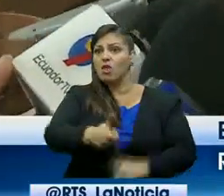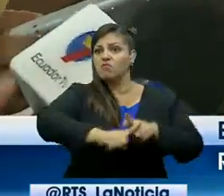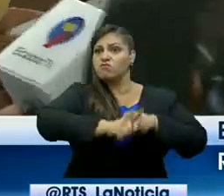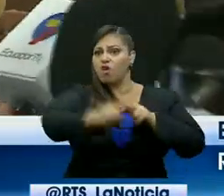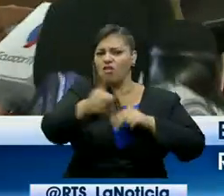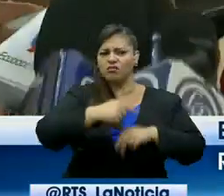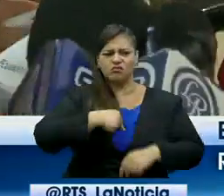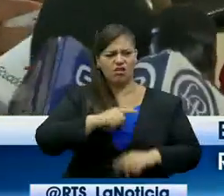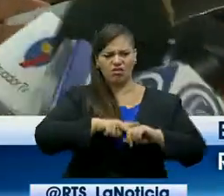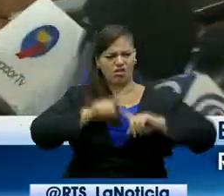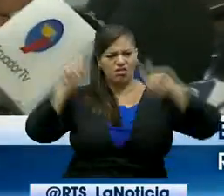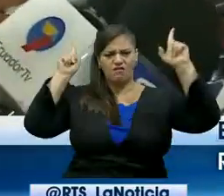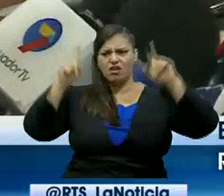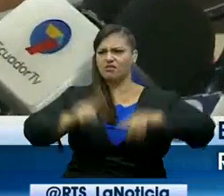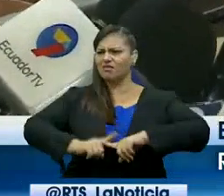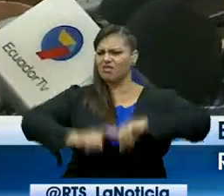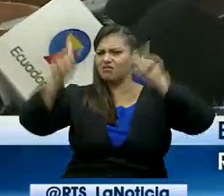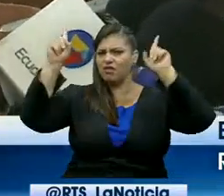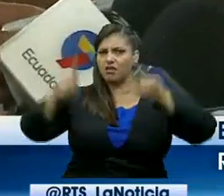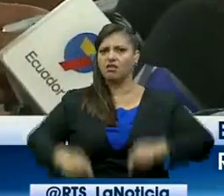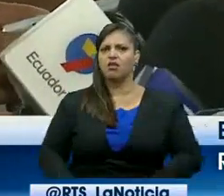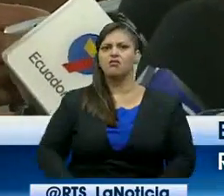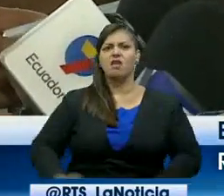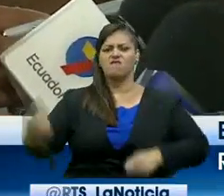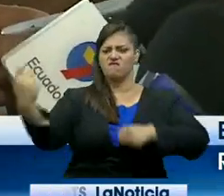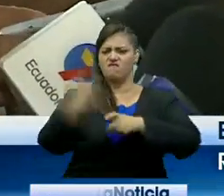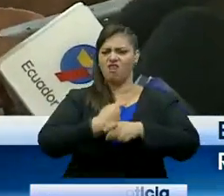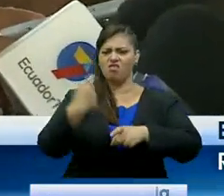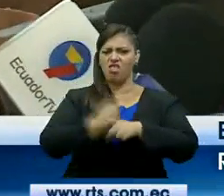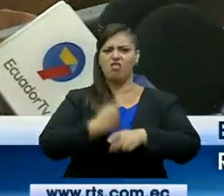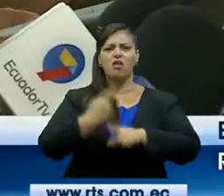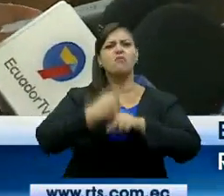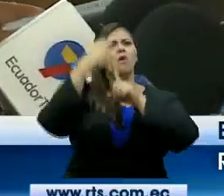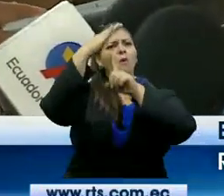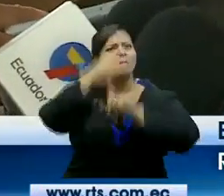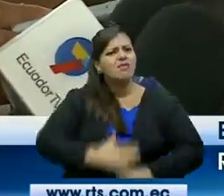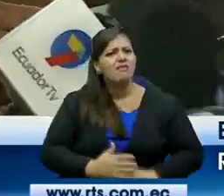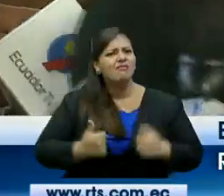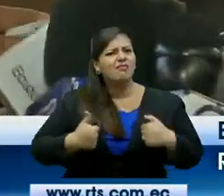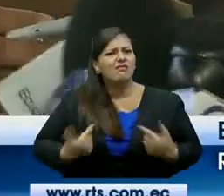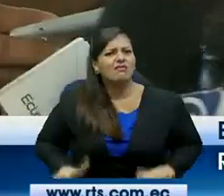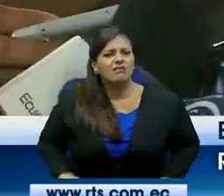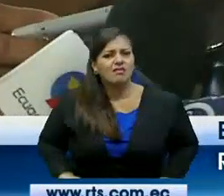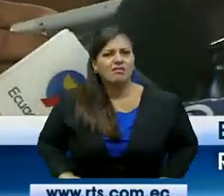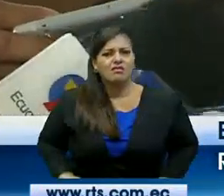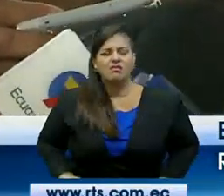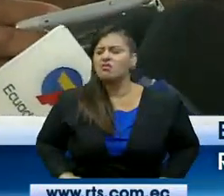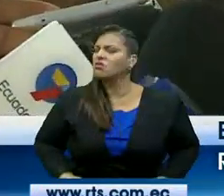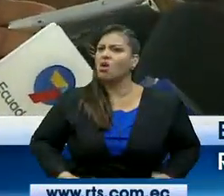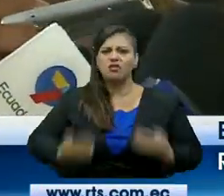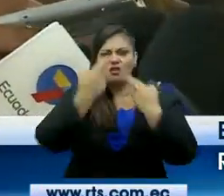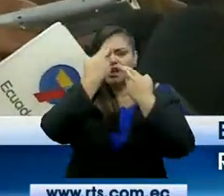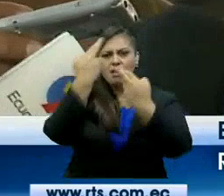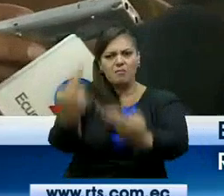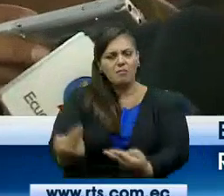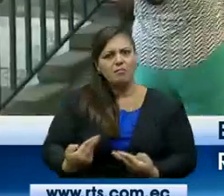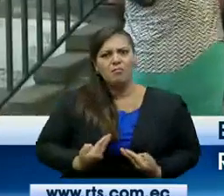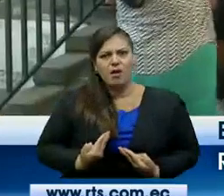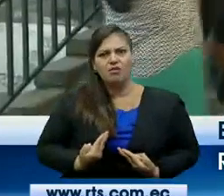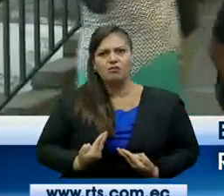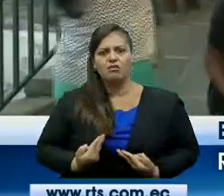siente perseguido, doctor? No me siento perseguido, me siento maltratado, que es otra cosa. Y no merezco ser tratado de esa